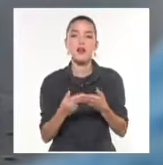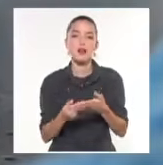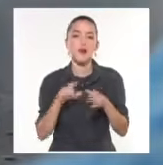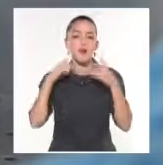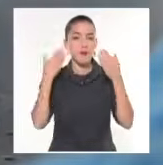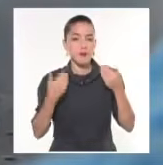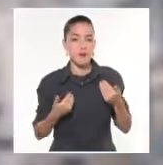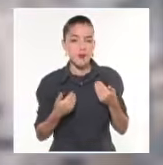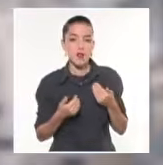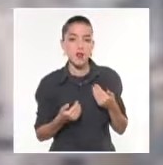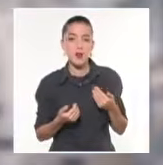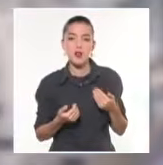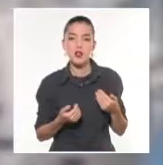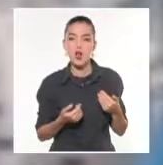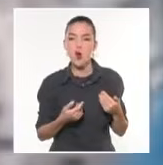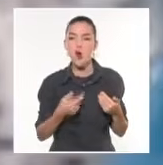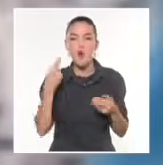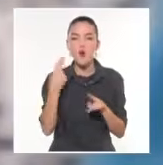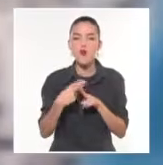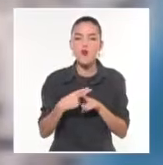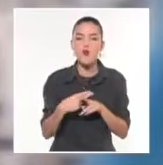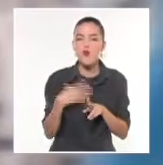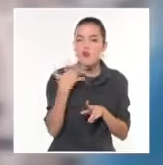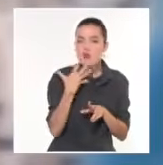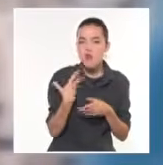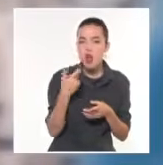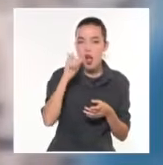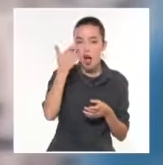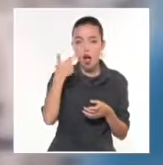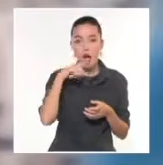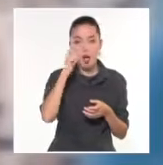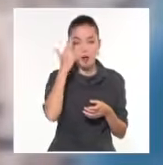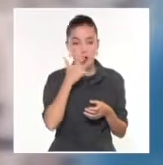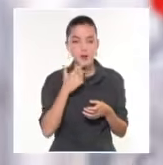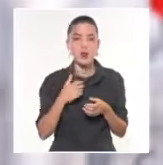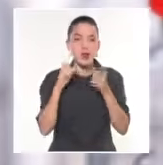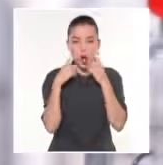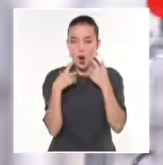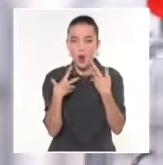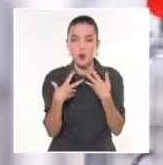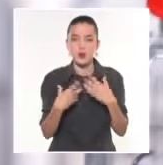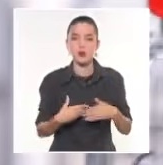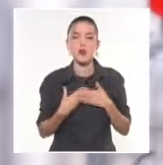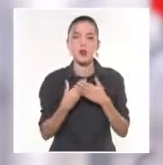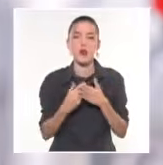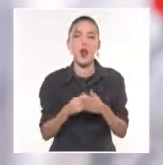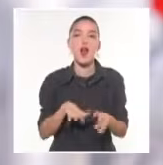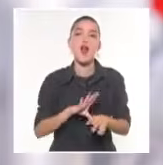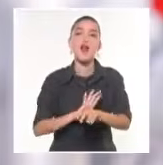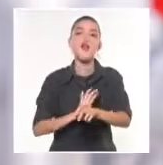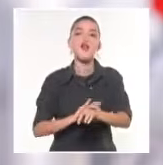conocidos como ANA. Estos anticuerpos se convierten en pistas esenciales para diagnosticar diversas enfermedades